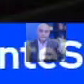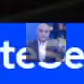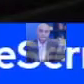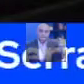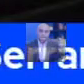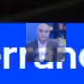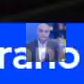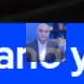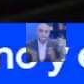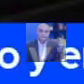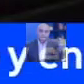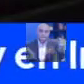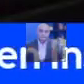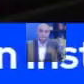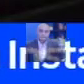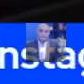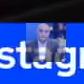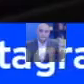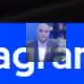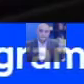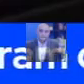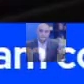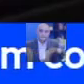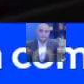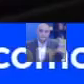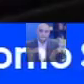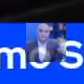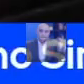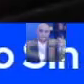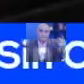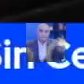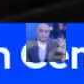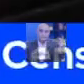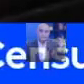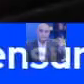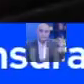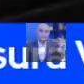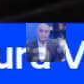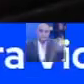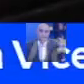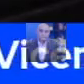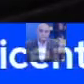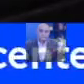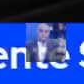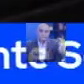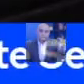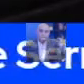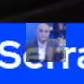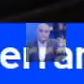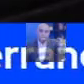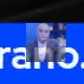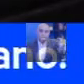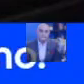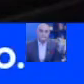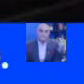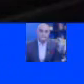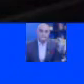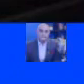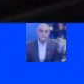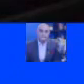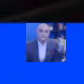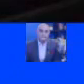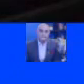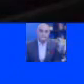muy absurdo que no fuera invitada a Cuba, porque Cuba ya estuvo presente en 2 cumbres